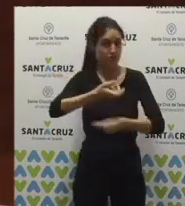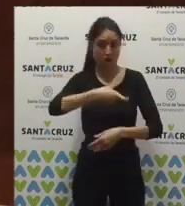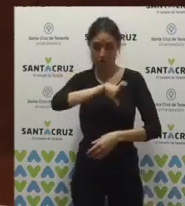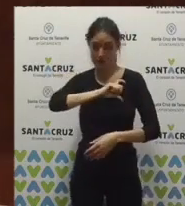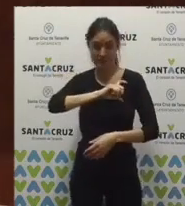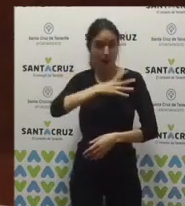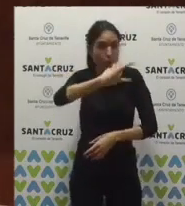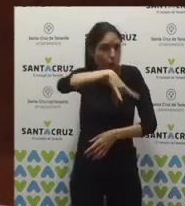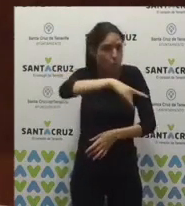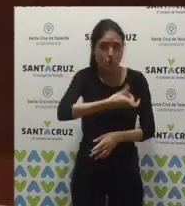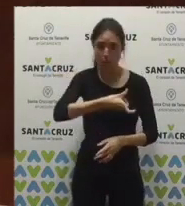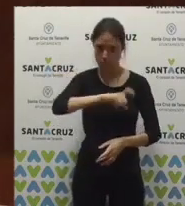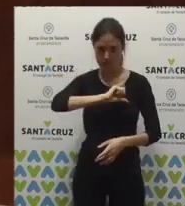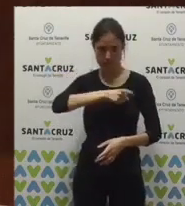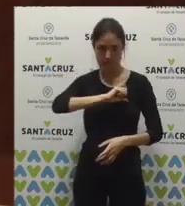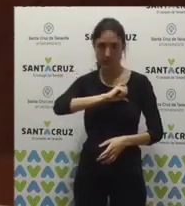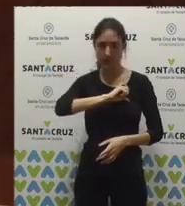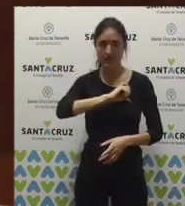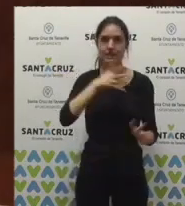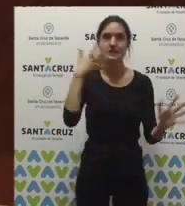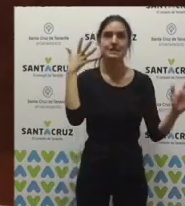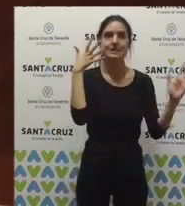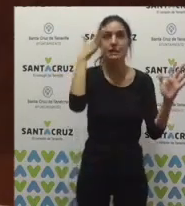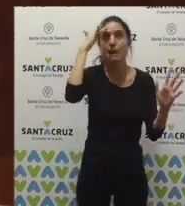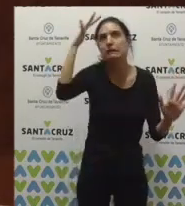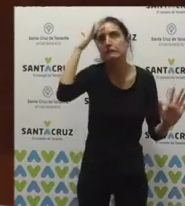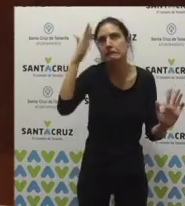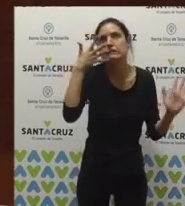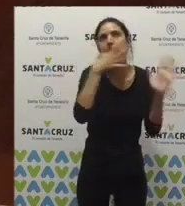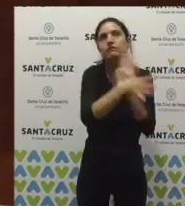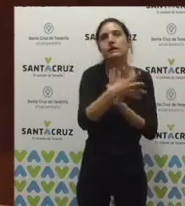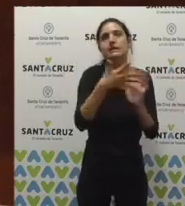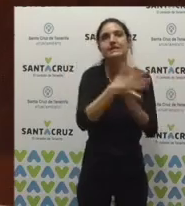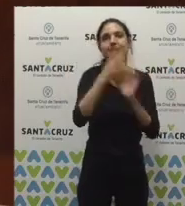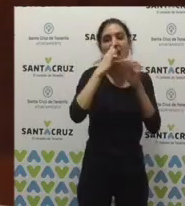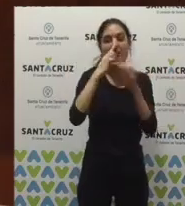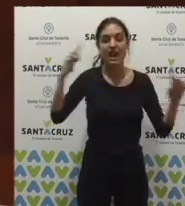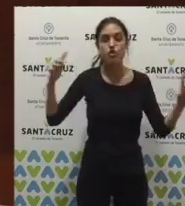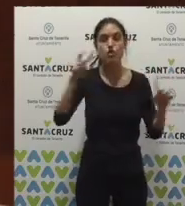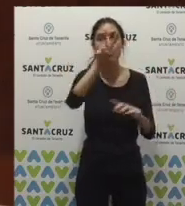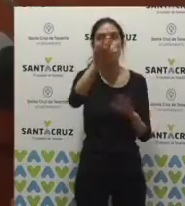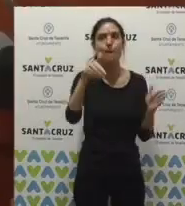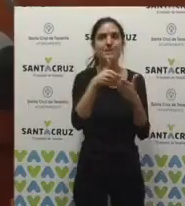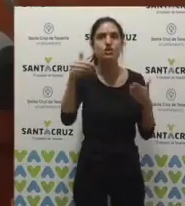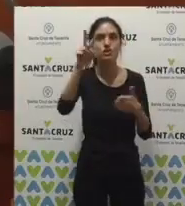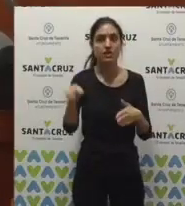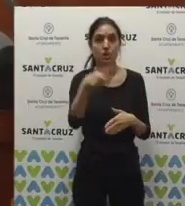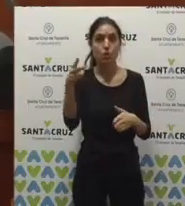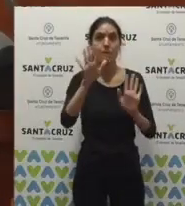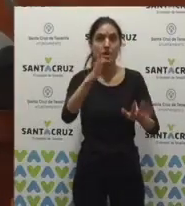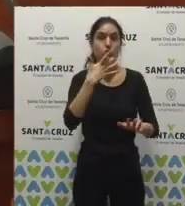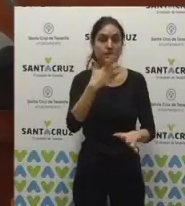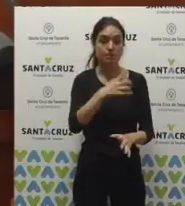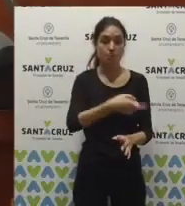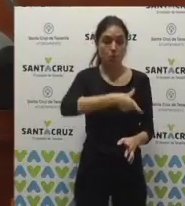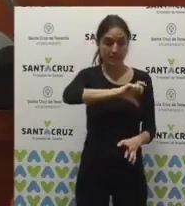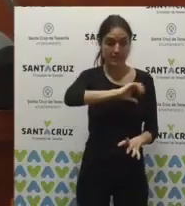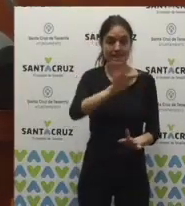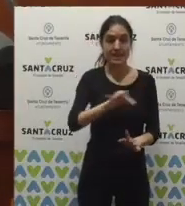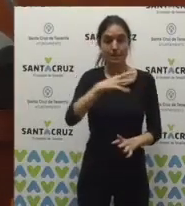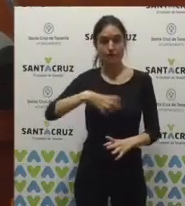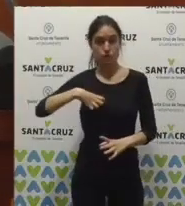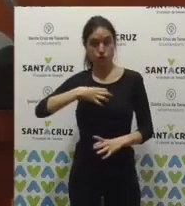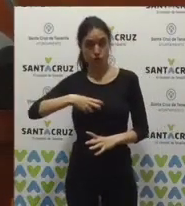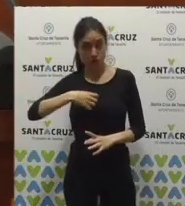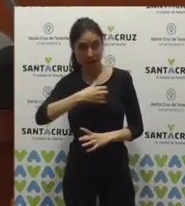realizando a la policía llevaría una inversión anual de 2 millones de euros pero si se lo hacemos a la policía el resto de funcionarios nueve millones